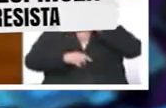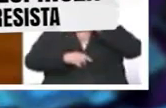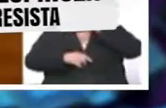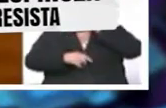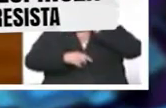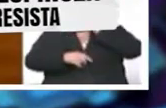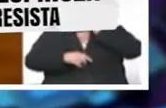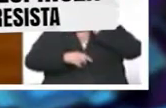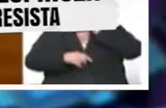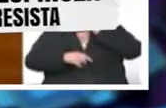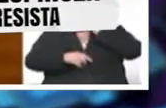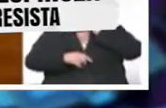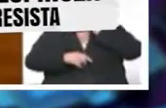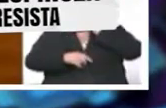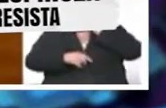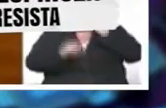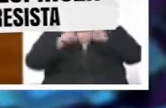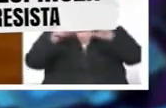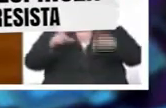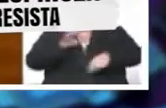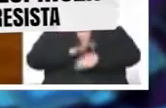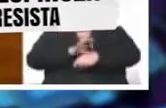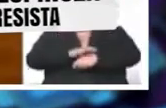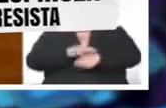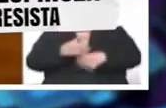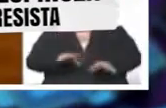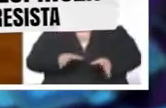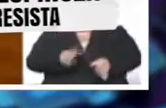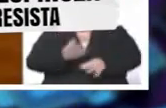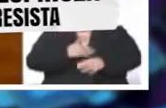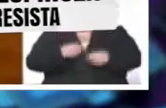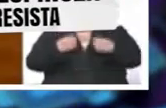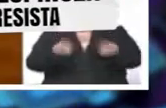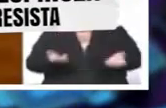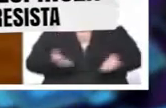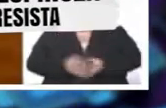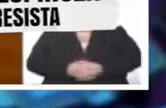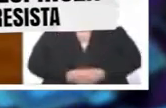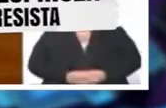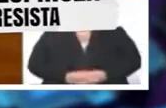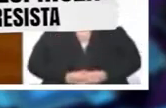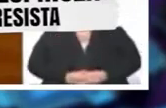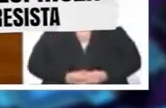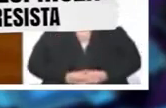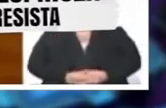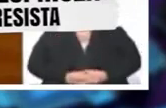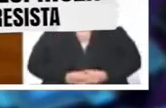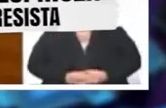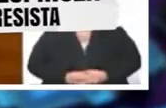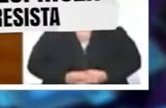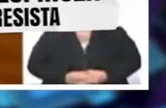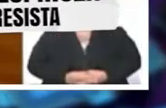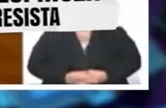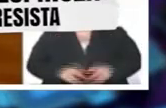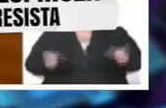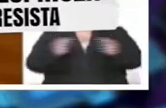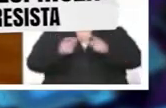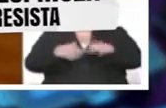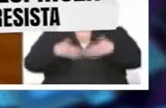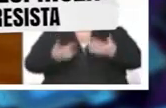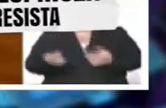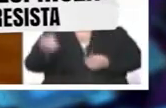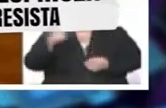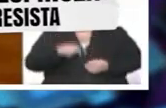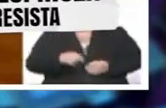médico porque ya está digamos cerificado no El médico está diciendo que la congresista no puede